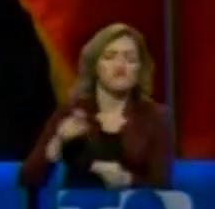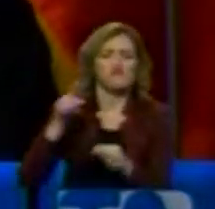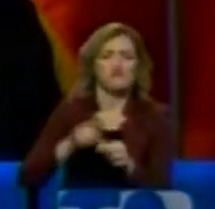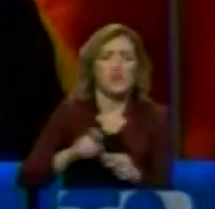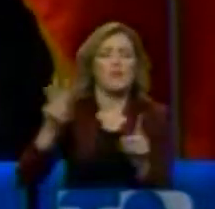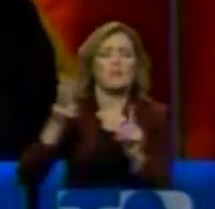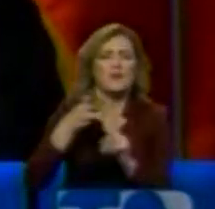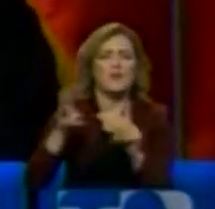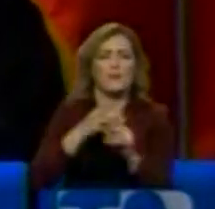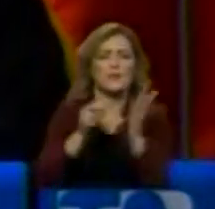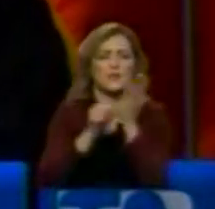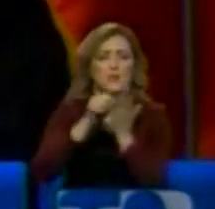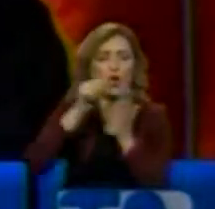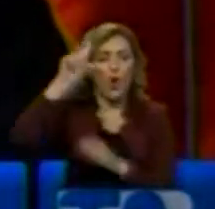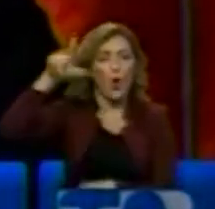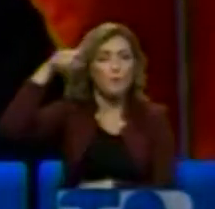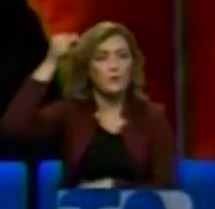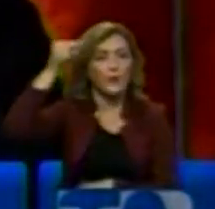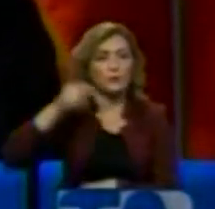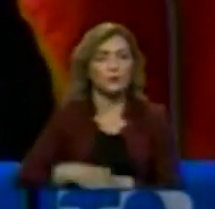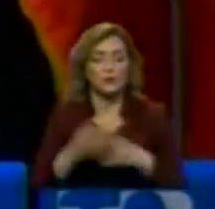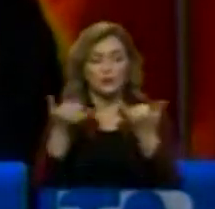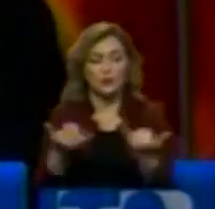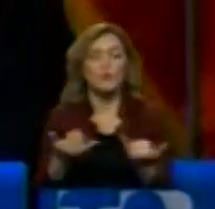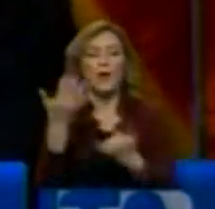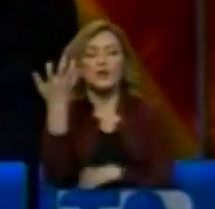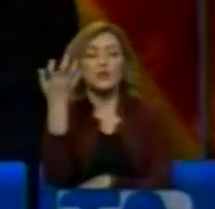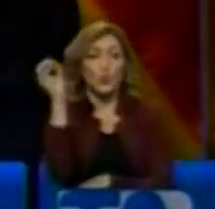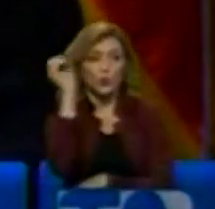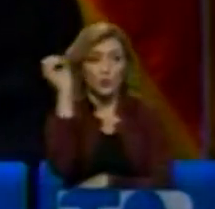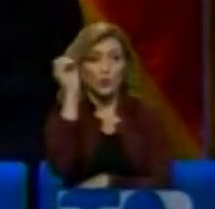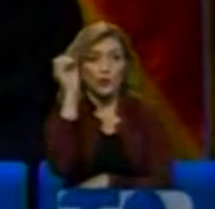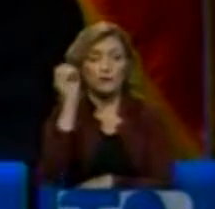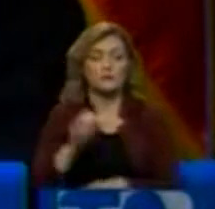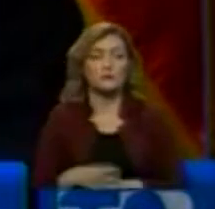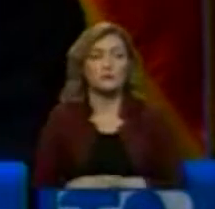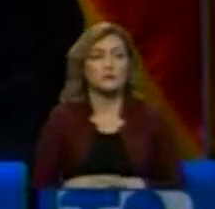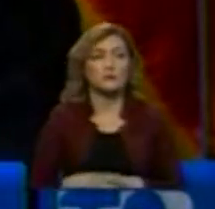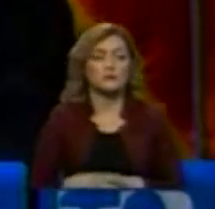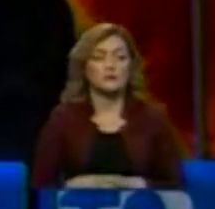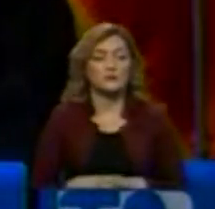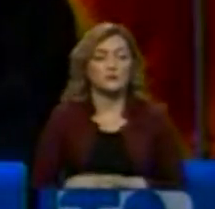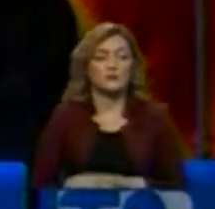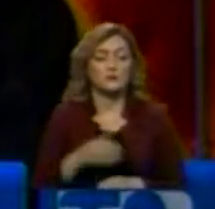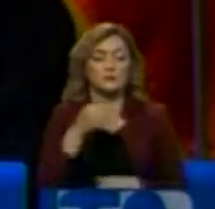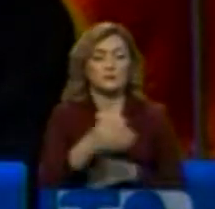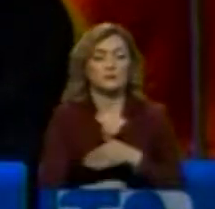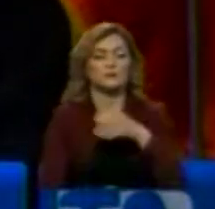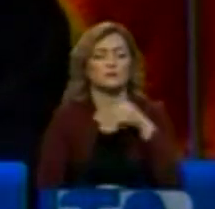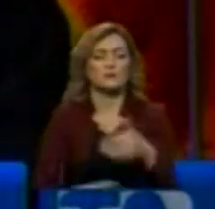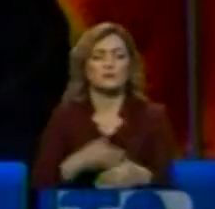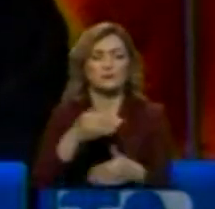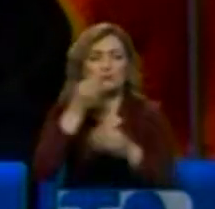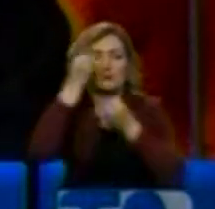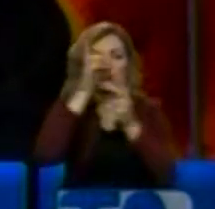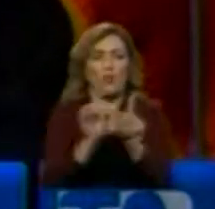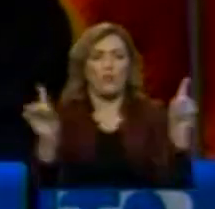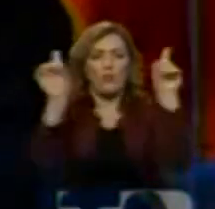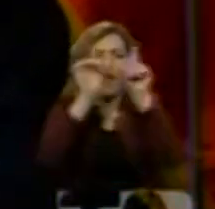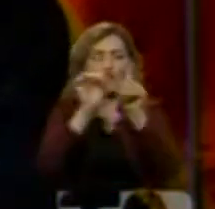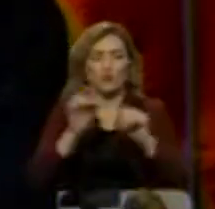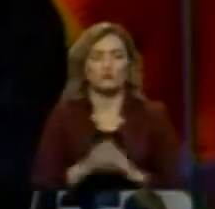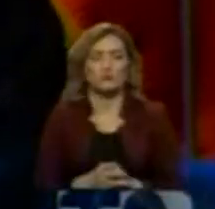con Ministerio de Gobierno y recientemente, a partir del 15 de octubre, se ha generado un proceso de información